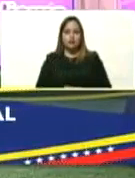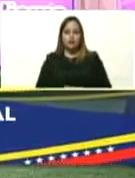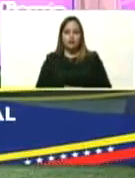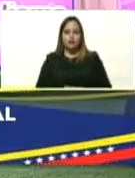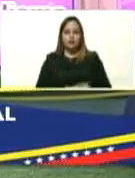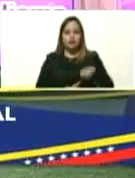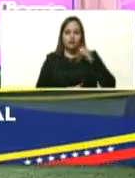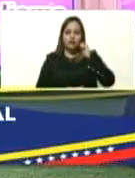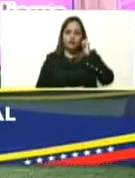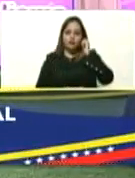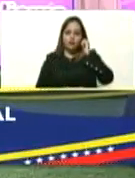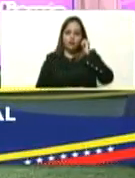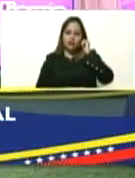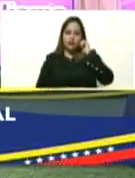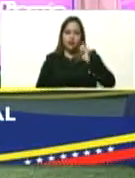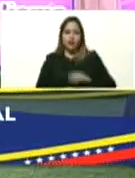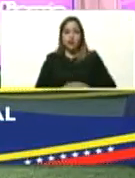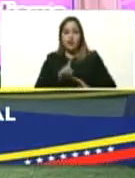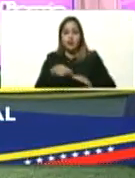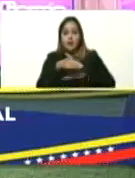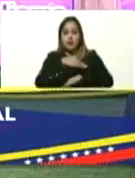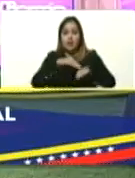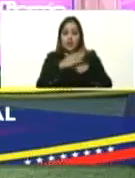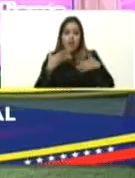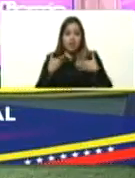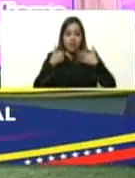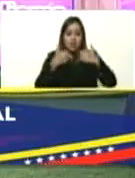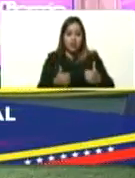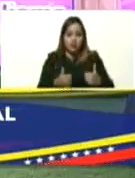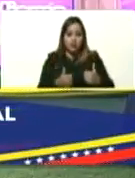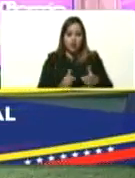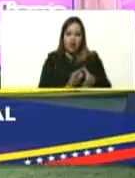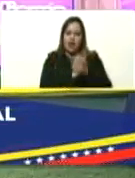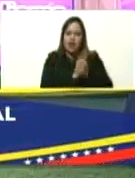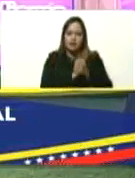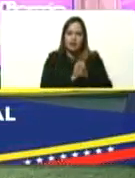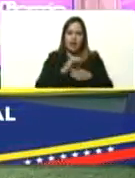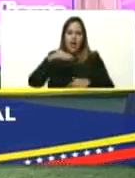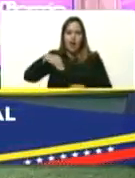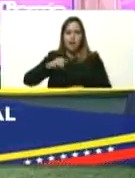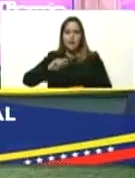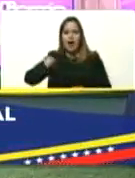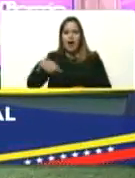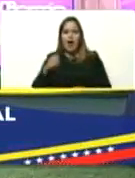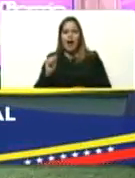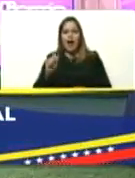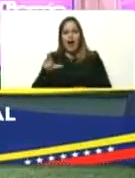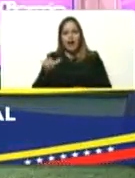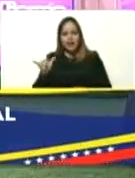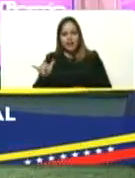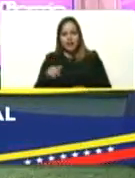a la ministra del Poder Popular para la Salud, compañera Magaly Gutiérrez,